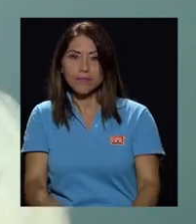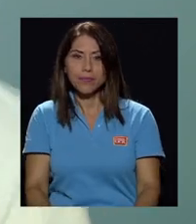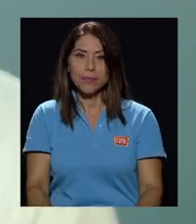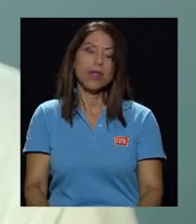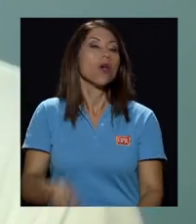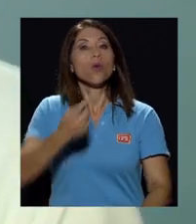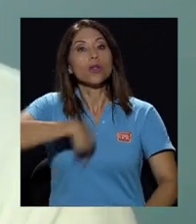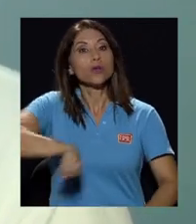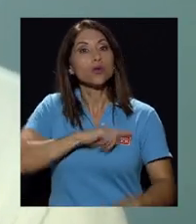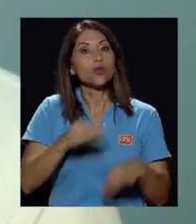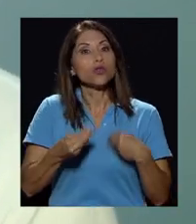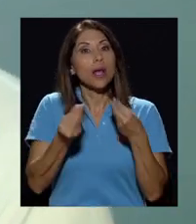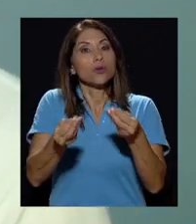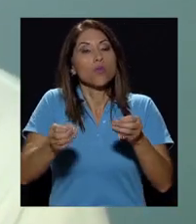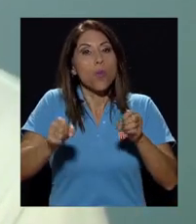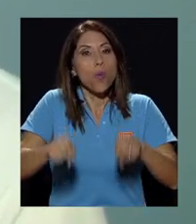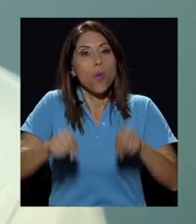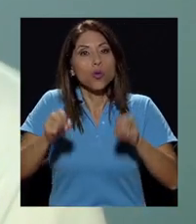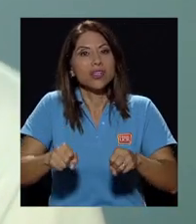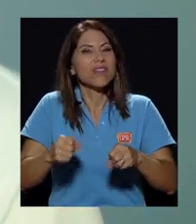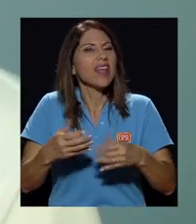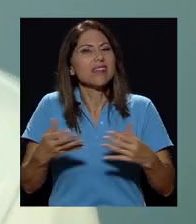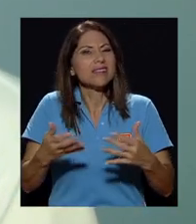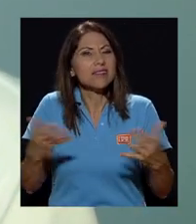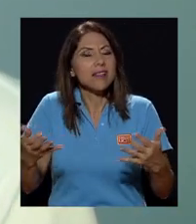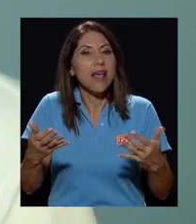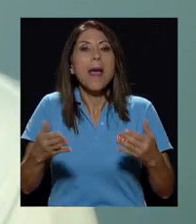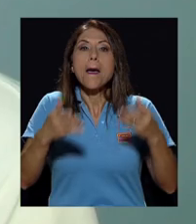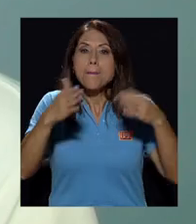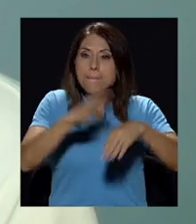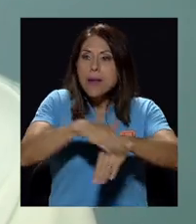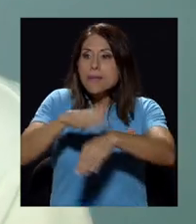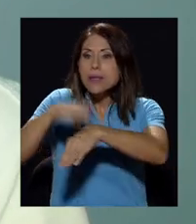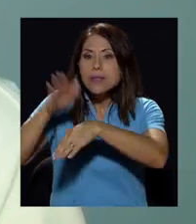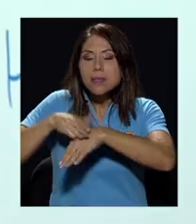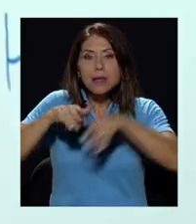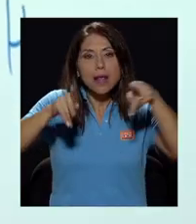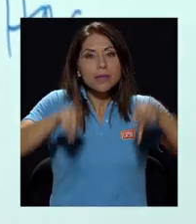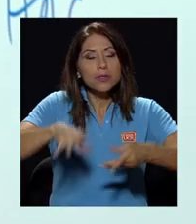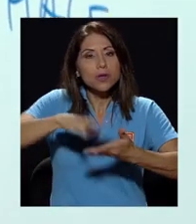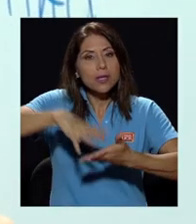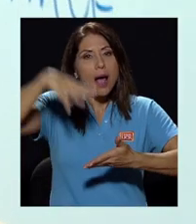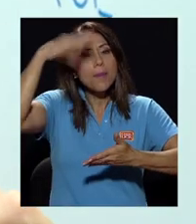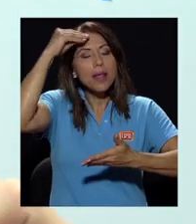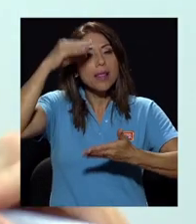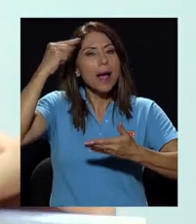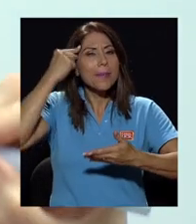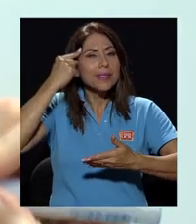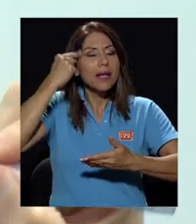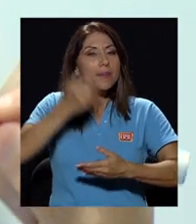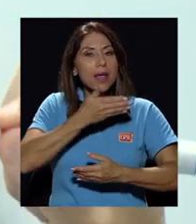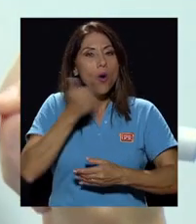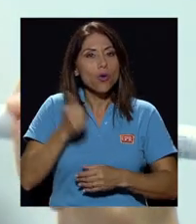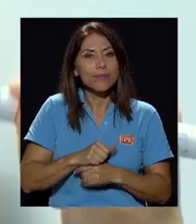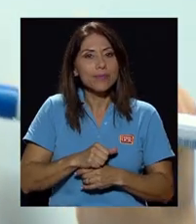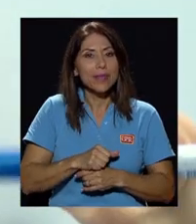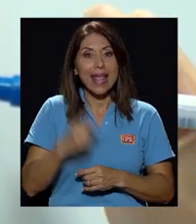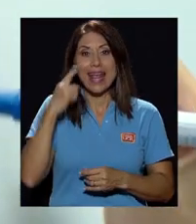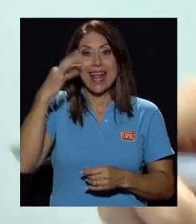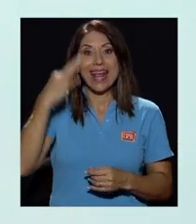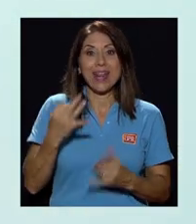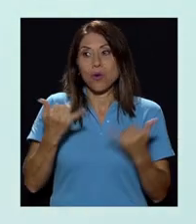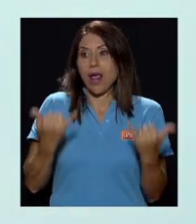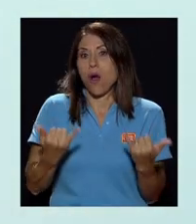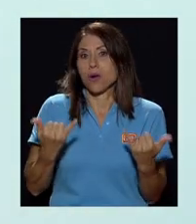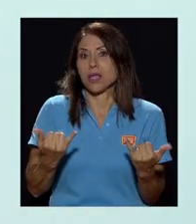posibilidades lo que hacemos es permitir que las personas aprendan a pensar mejor creo que no se debería privar hoy en día a